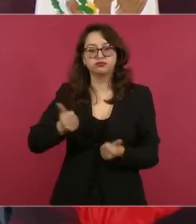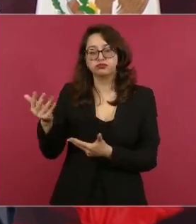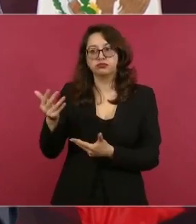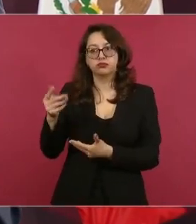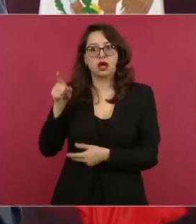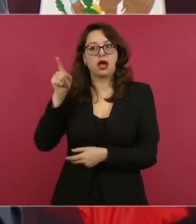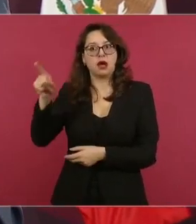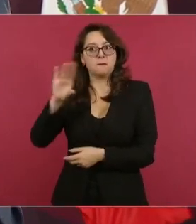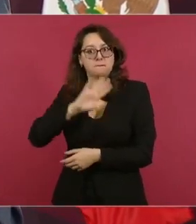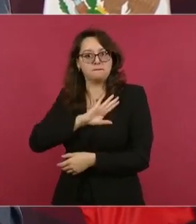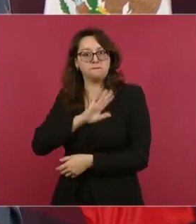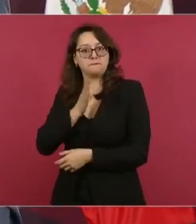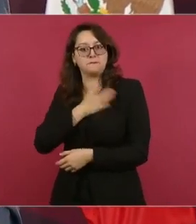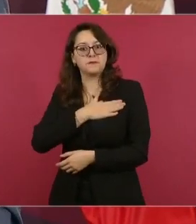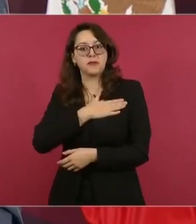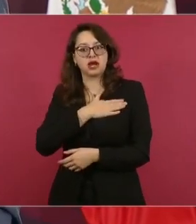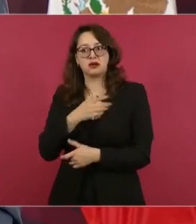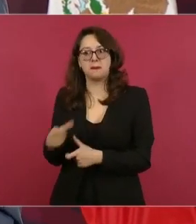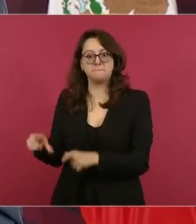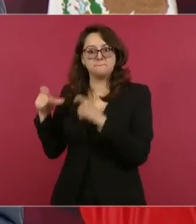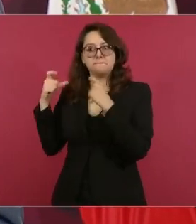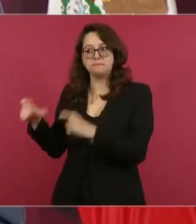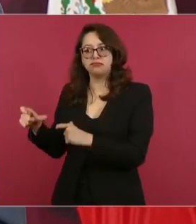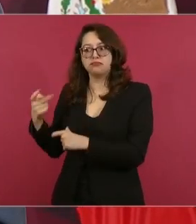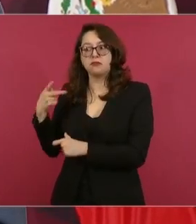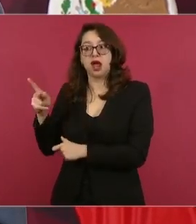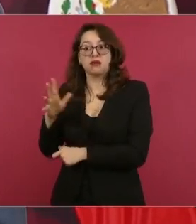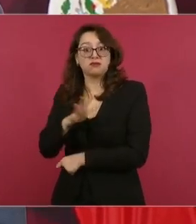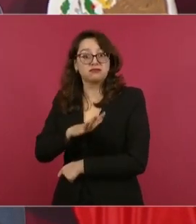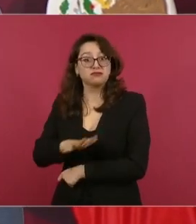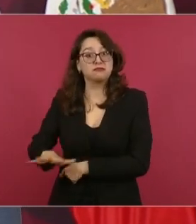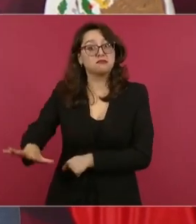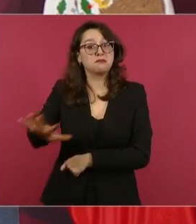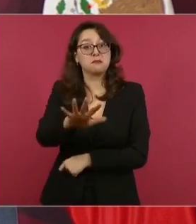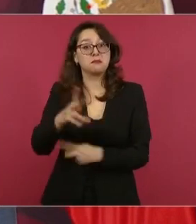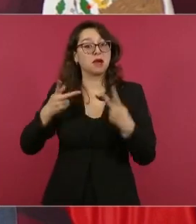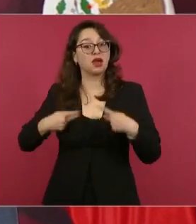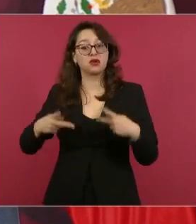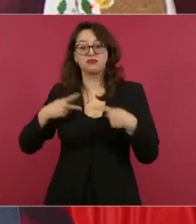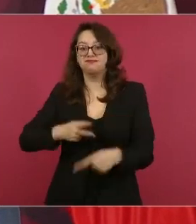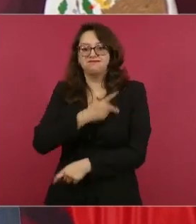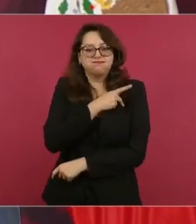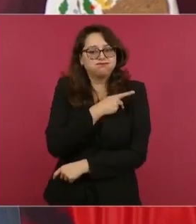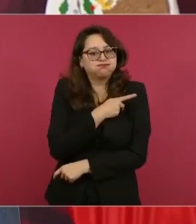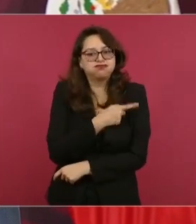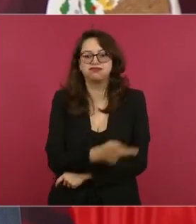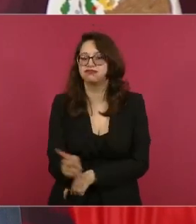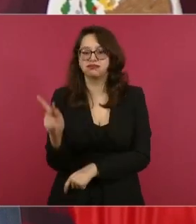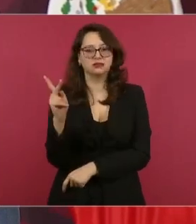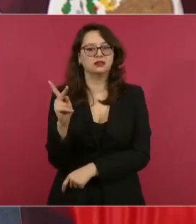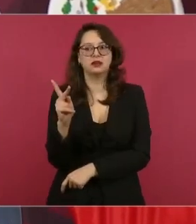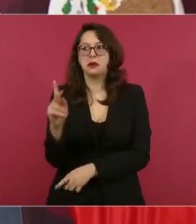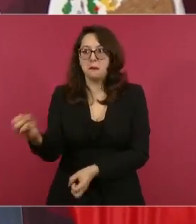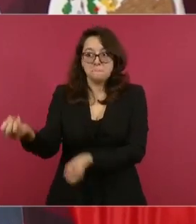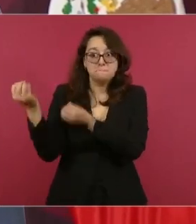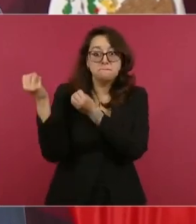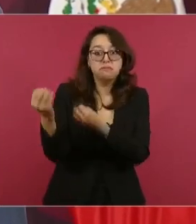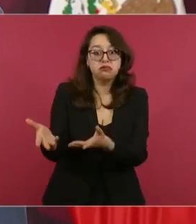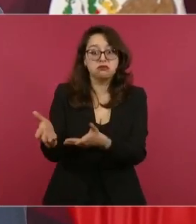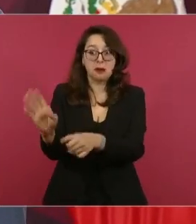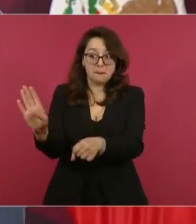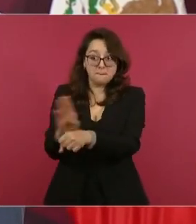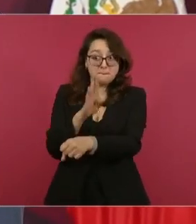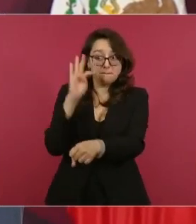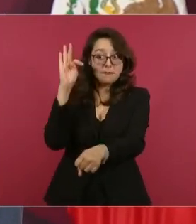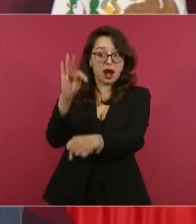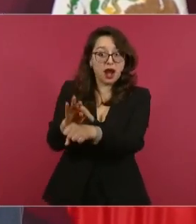había también mucha pobreza en el pueblo español, porque la